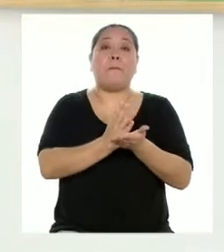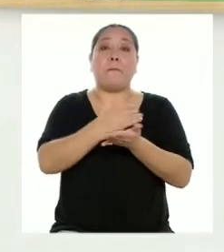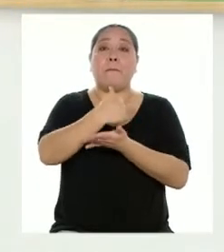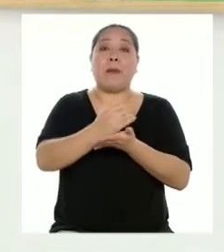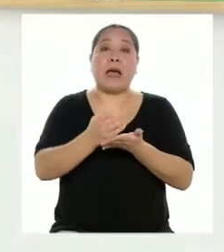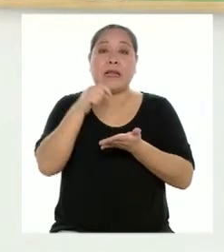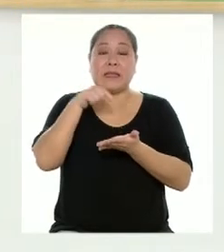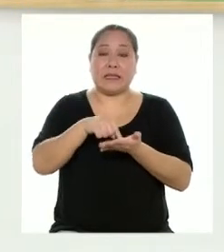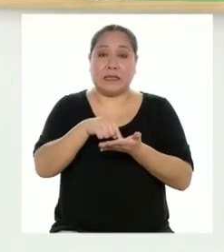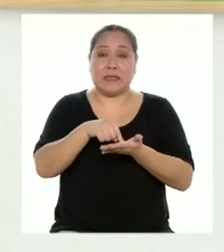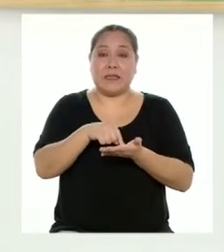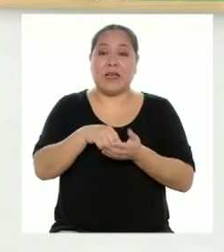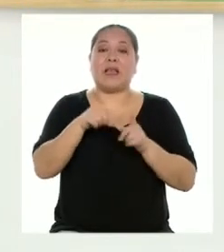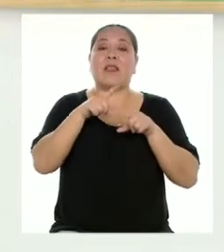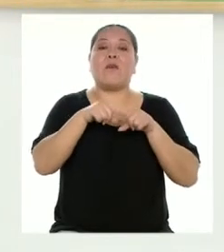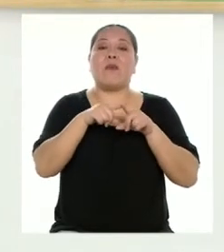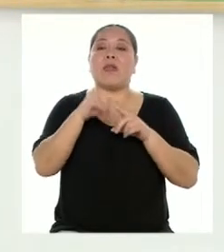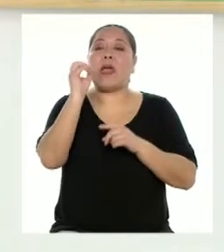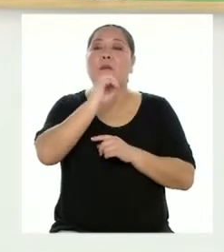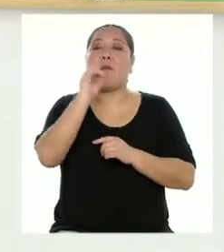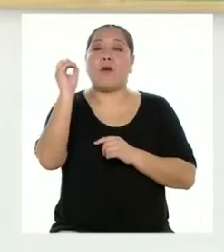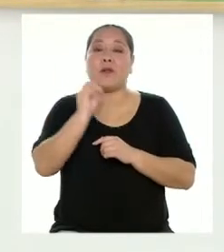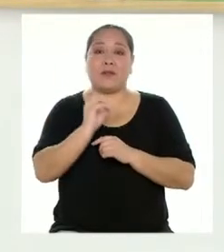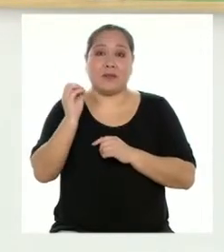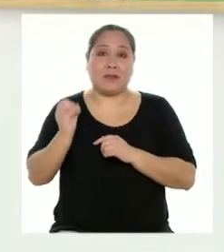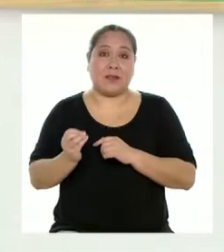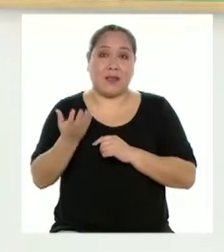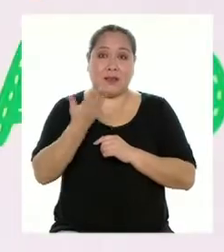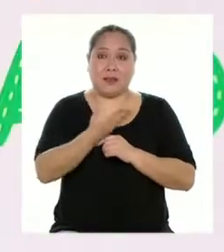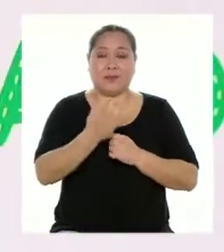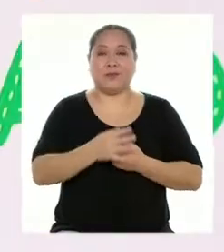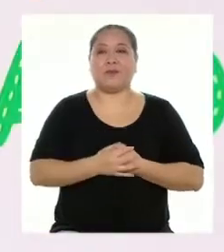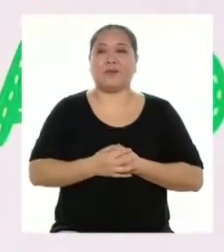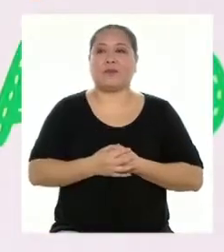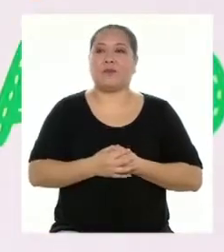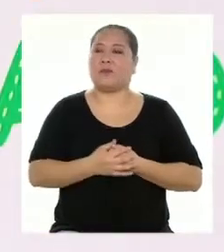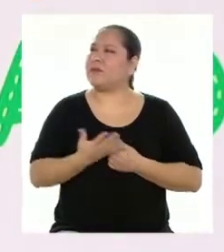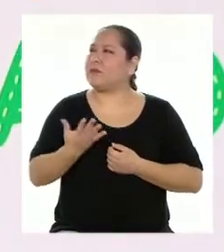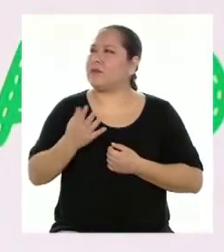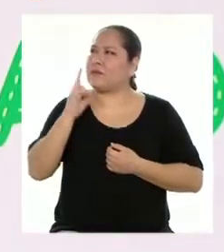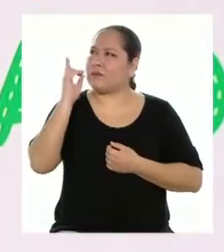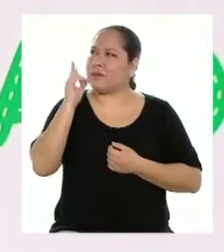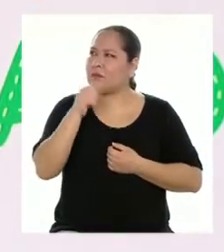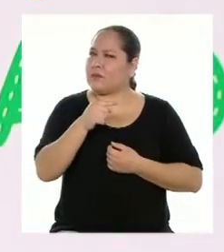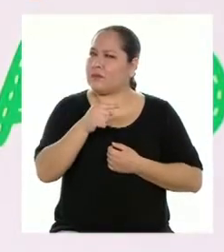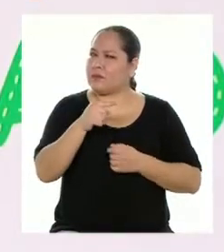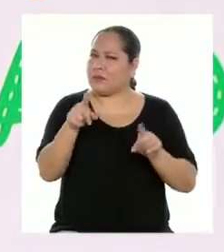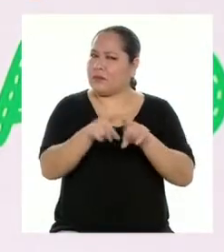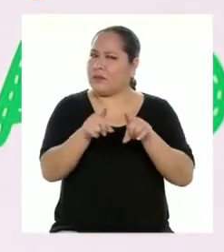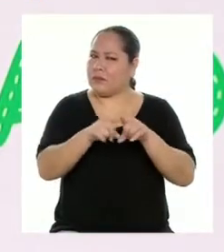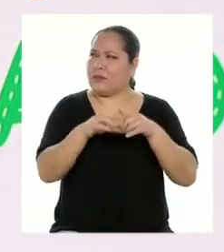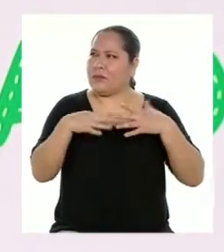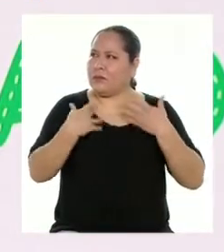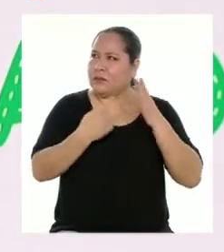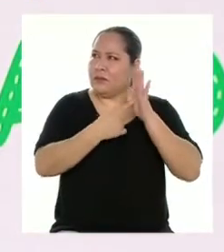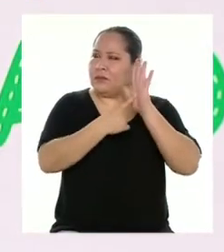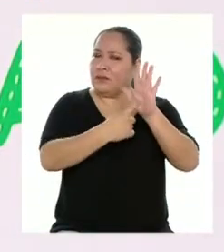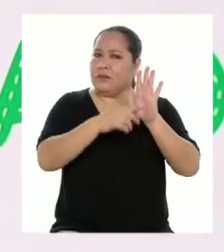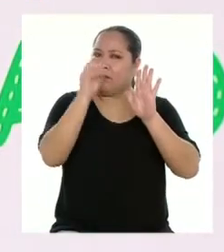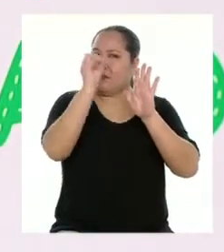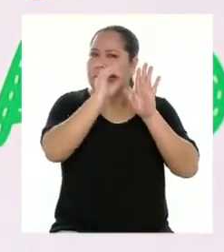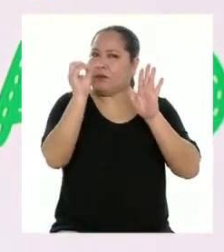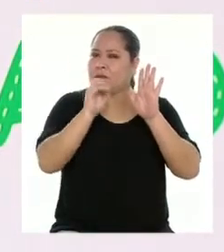superficies son proporcionales a los porcentajes correspondientes a cada categoría. Profesora, también se podría representar los